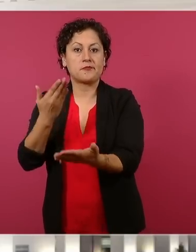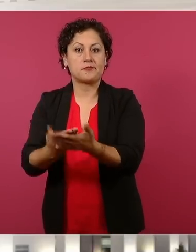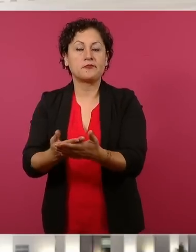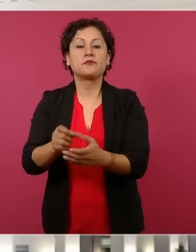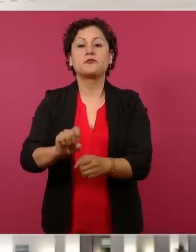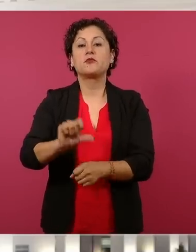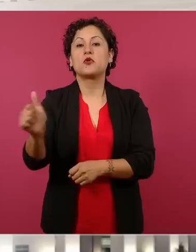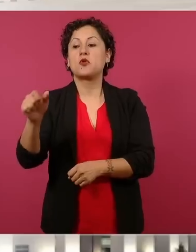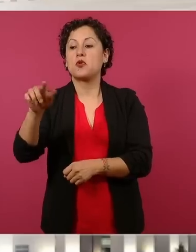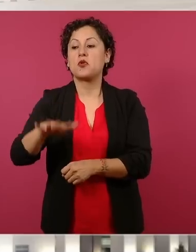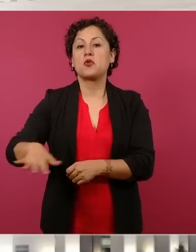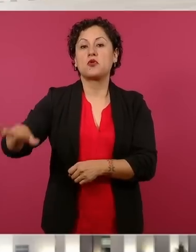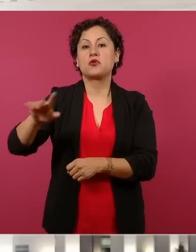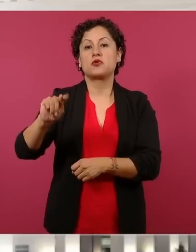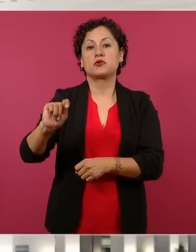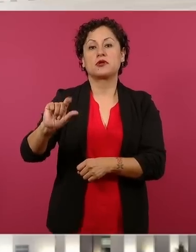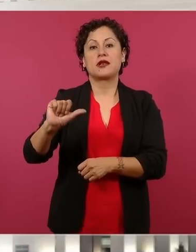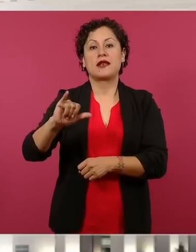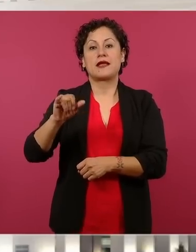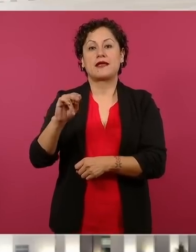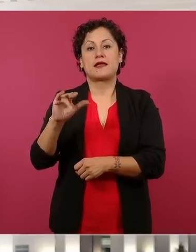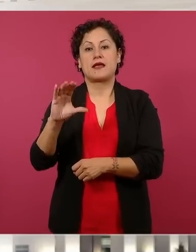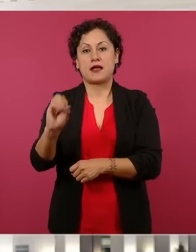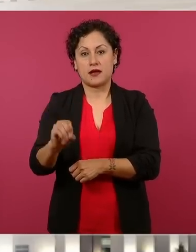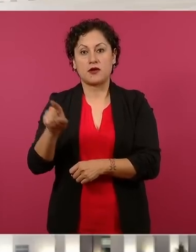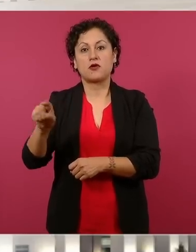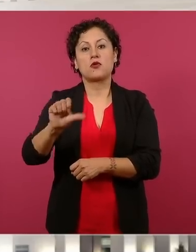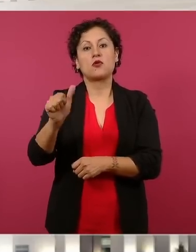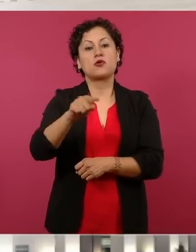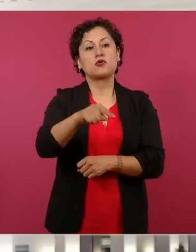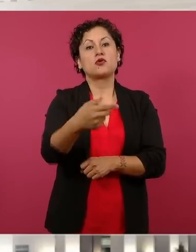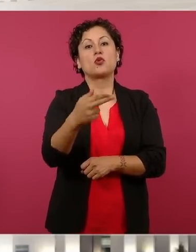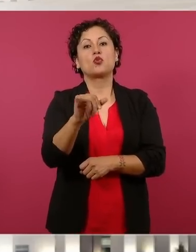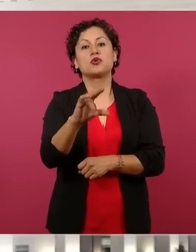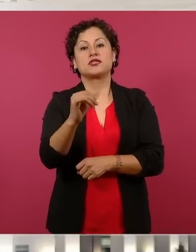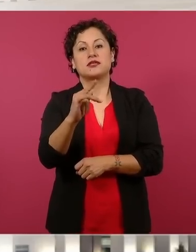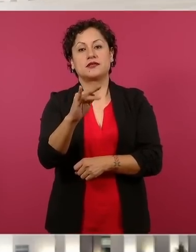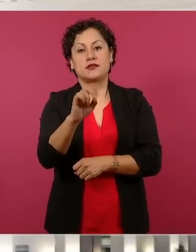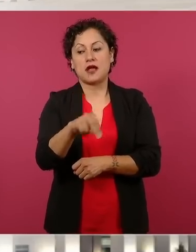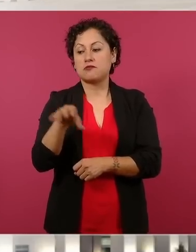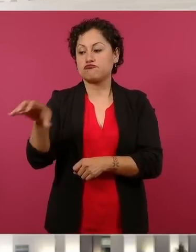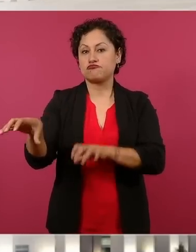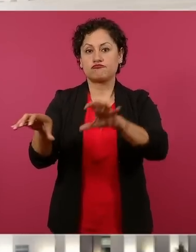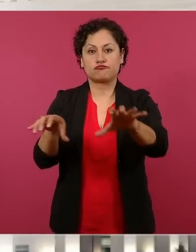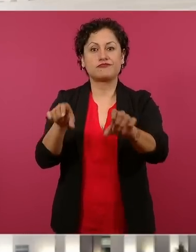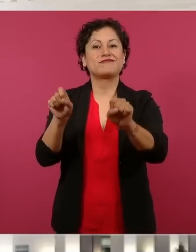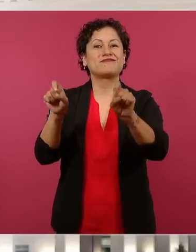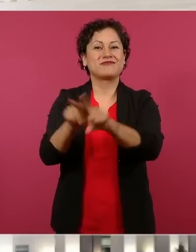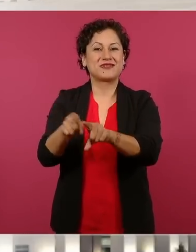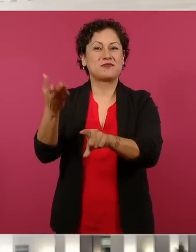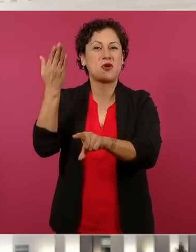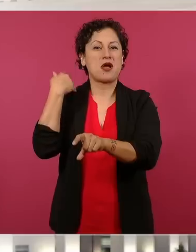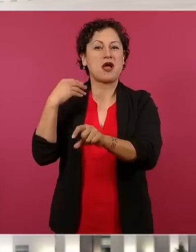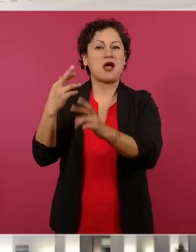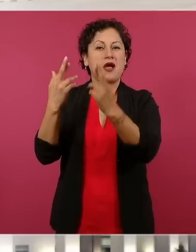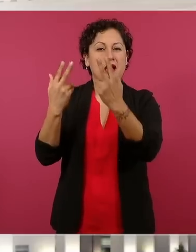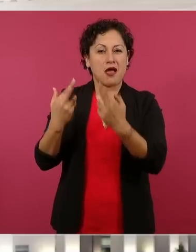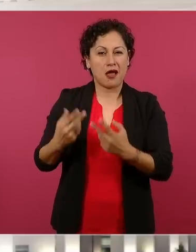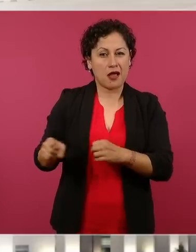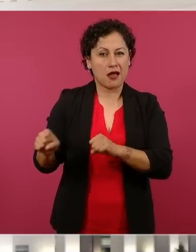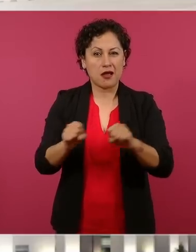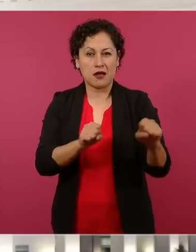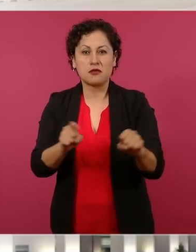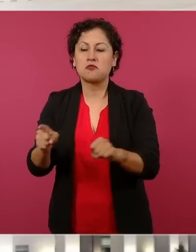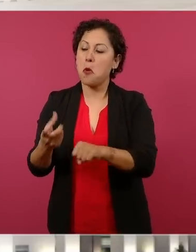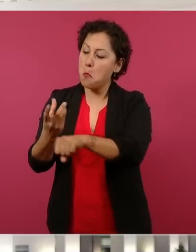Rural de Tlaxiaco, el Hospital Especializado de Juchitán, que también es producto del sismo, y se trabaja actualmente en los